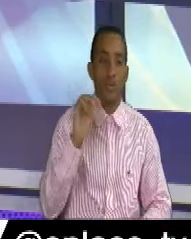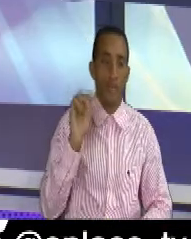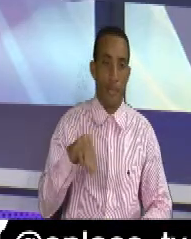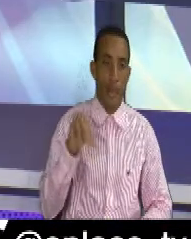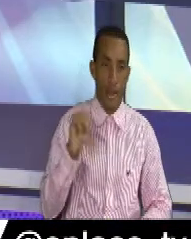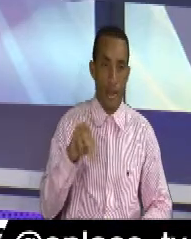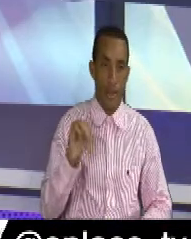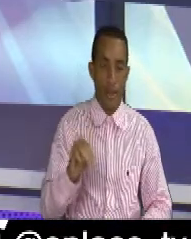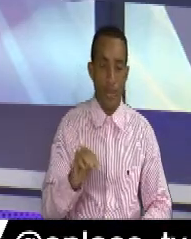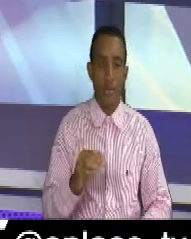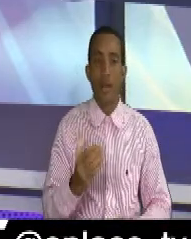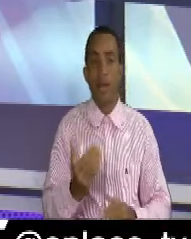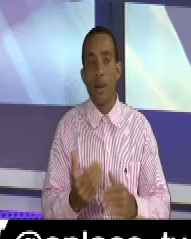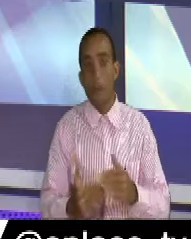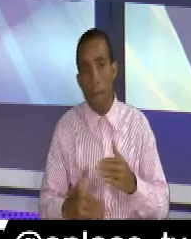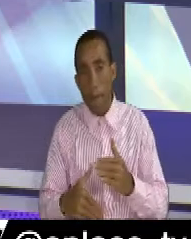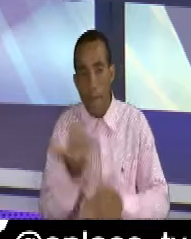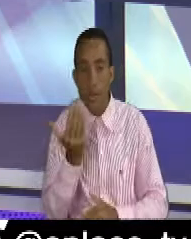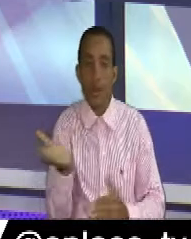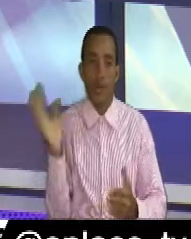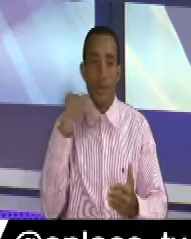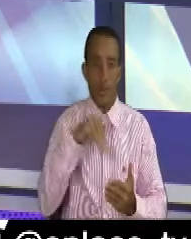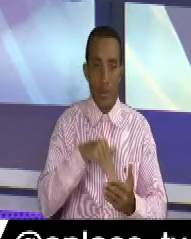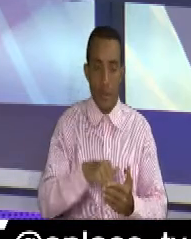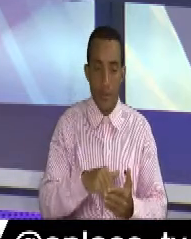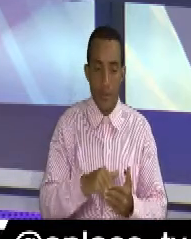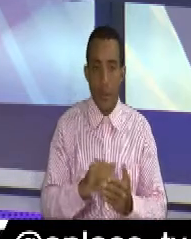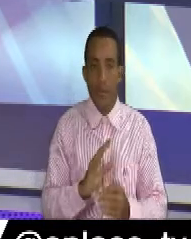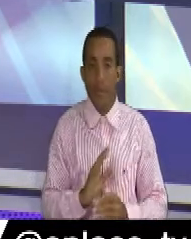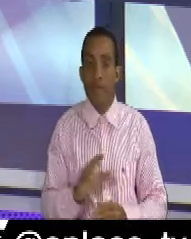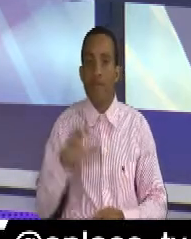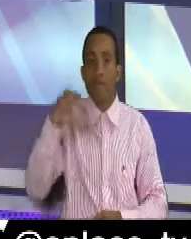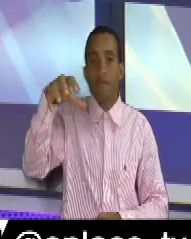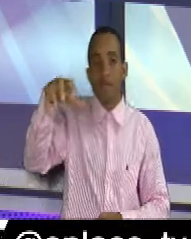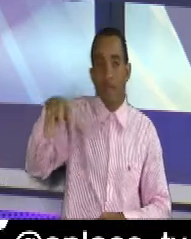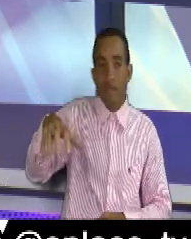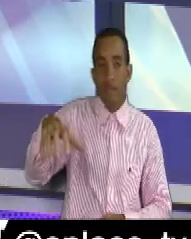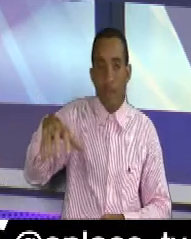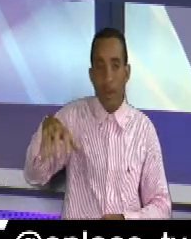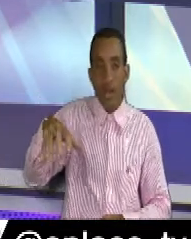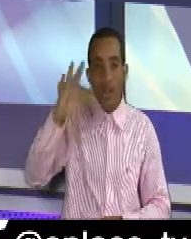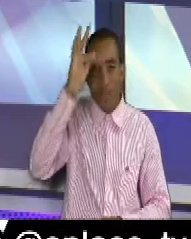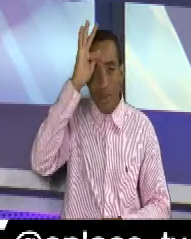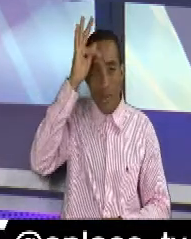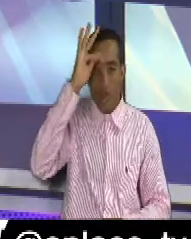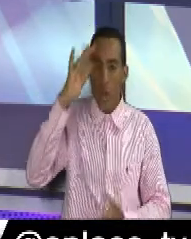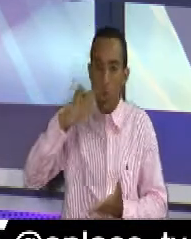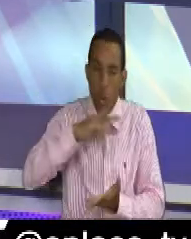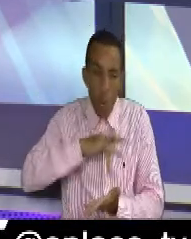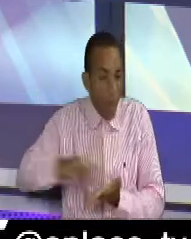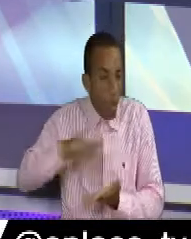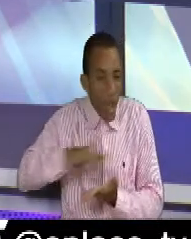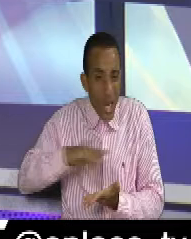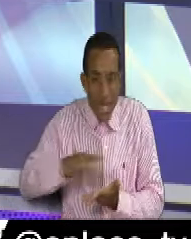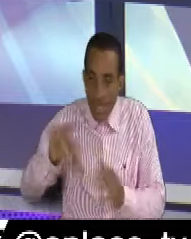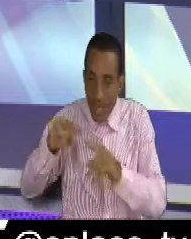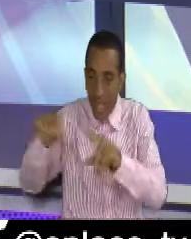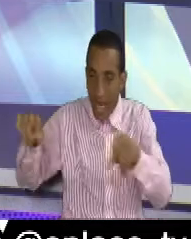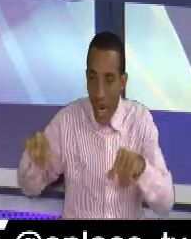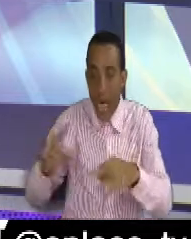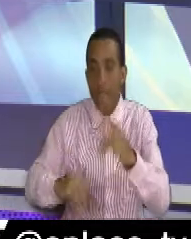el reinicio de los trabajos en el área de urgencias del Hospital Regional del Magdalena Medio, así lo dio a conocer el gerente de este